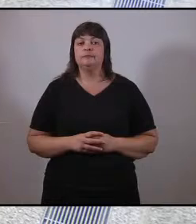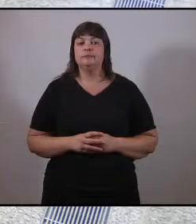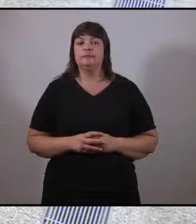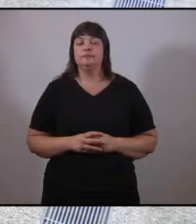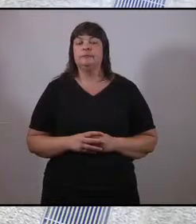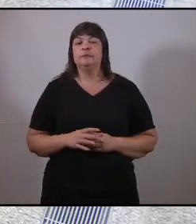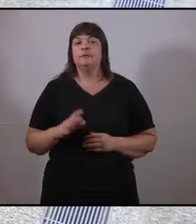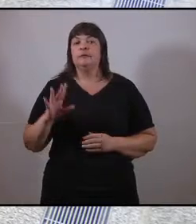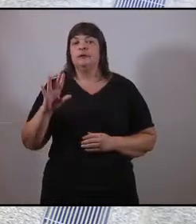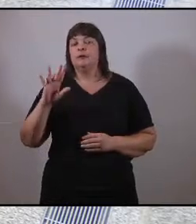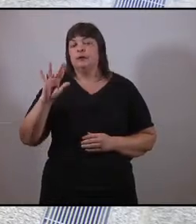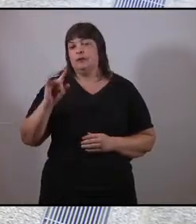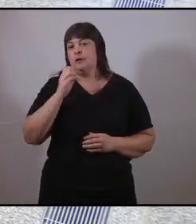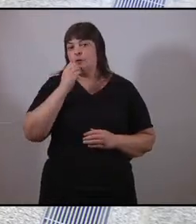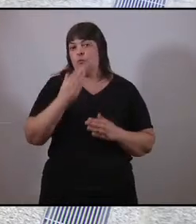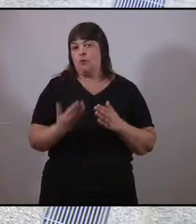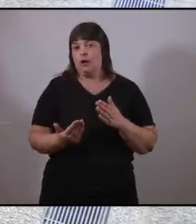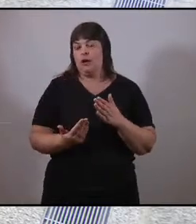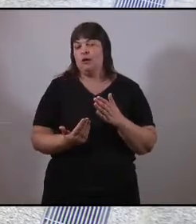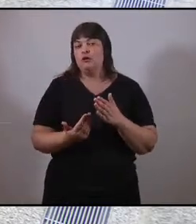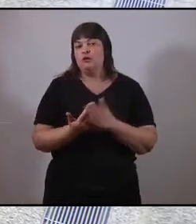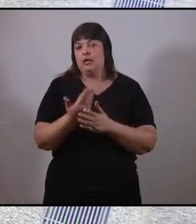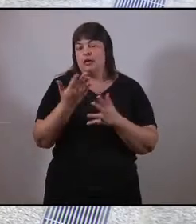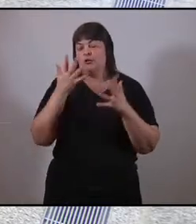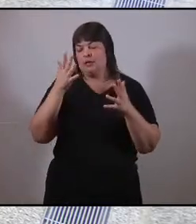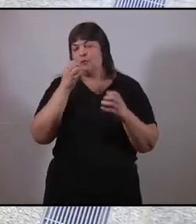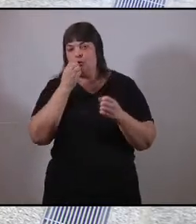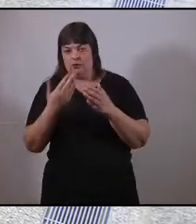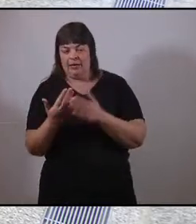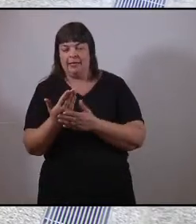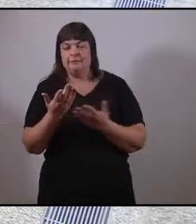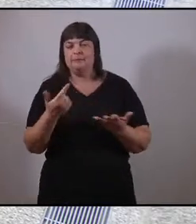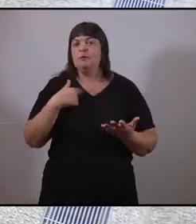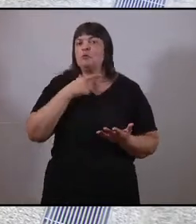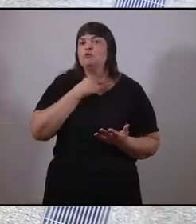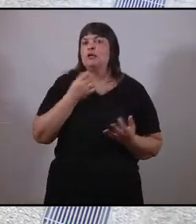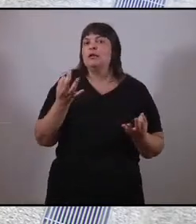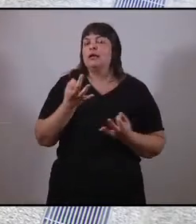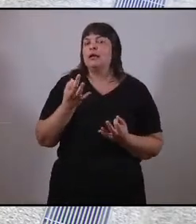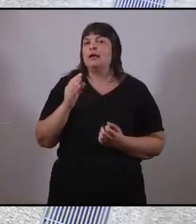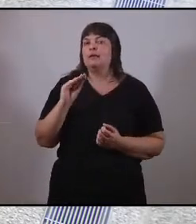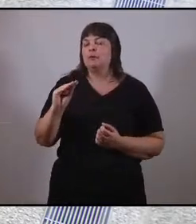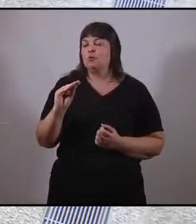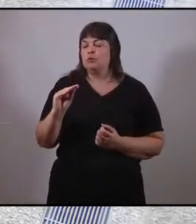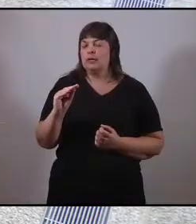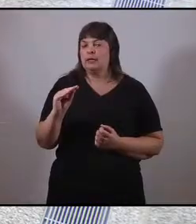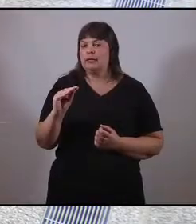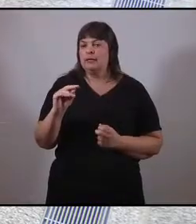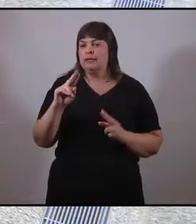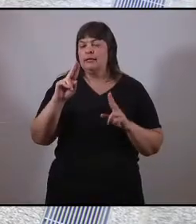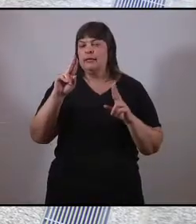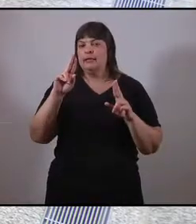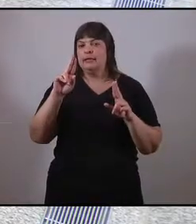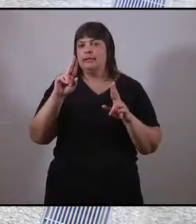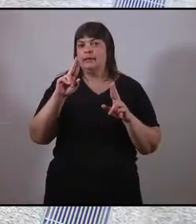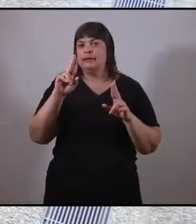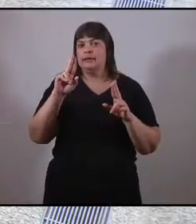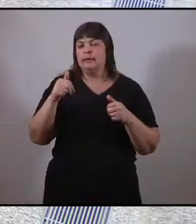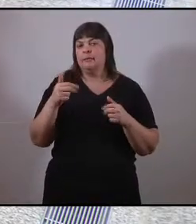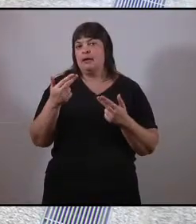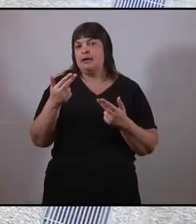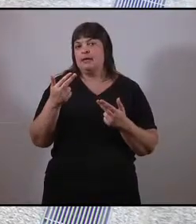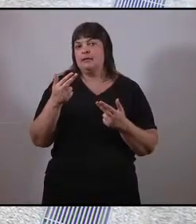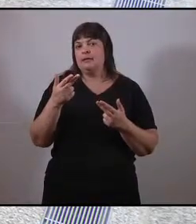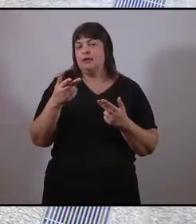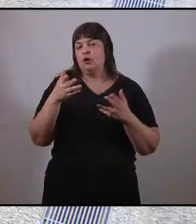Sí, buenos días todavía, Hola, consejera. Loli, muy buenas. Sí, me gustaría preguntarle por una cuestión al margen de los asuntos que ha aprobado